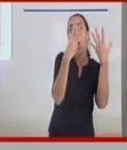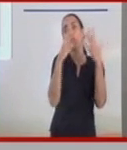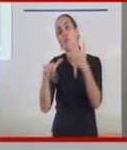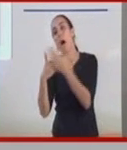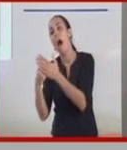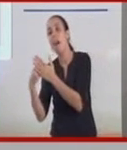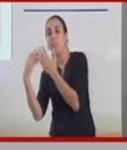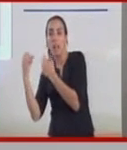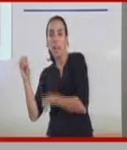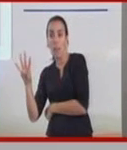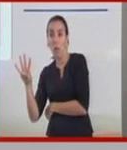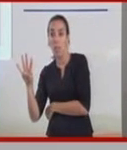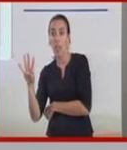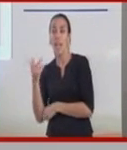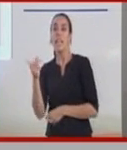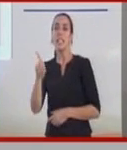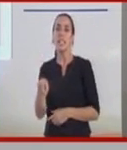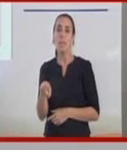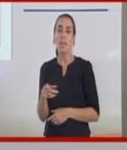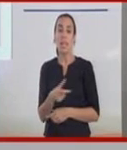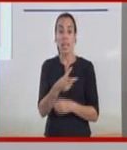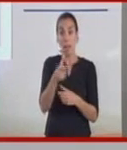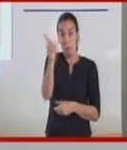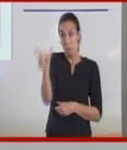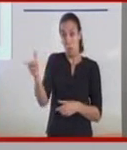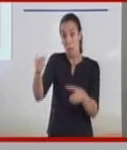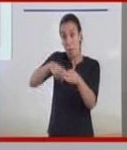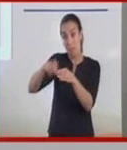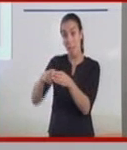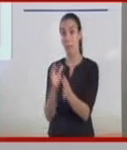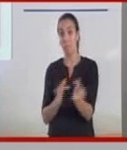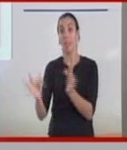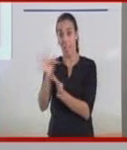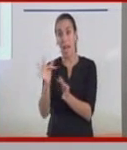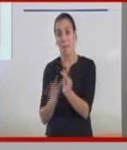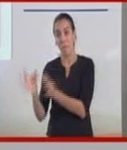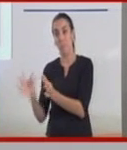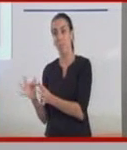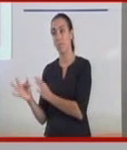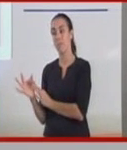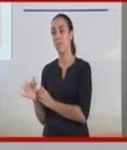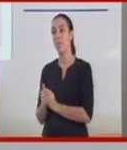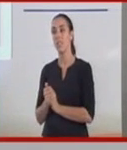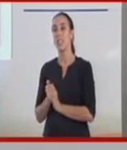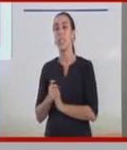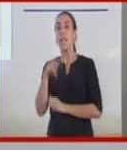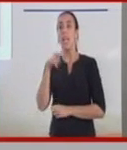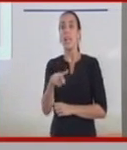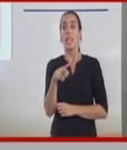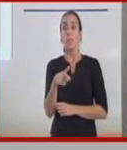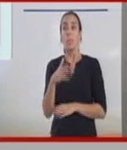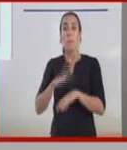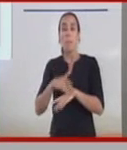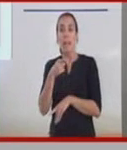exista cierta rotación en los participantes, porque estos talleres de codiseño, para que el método